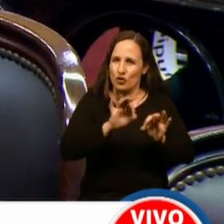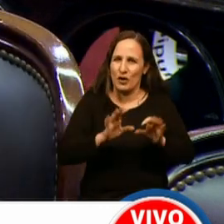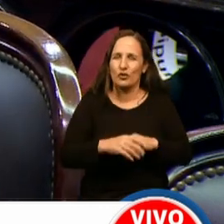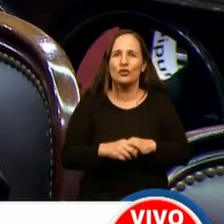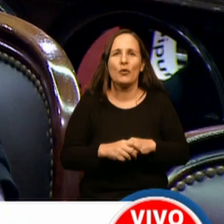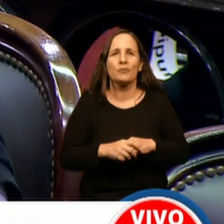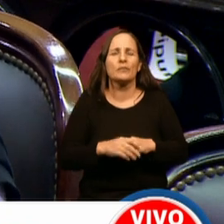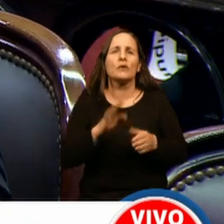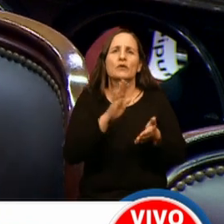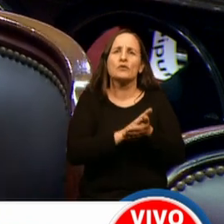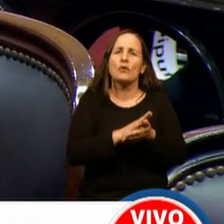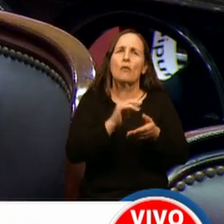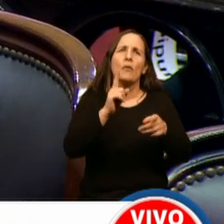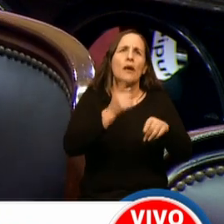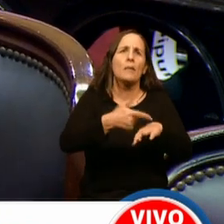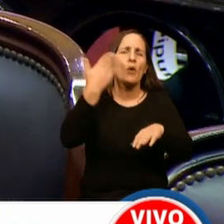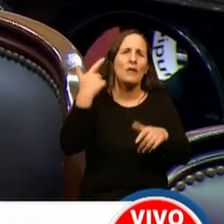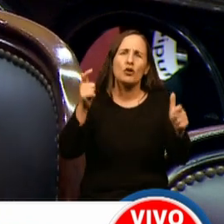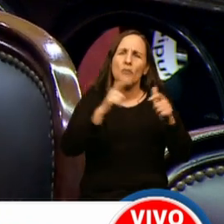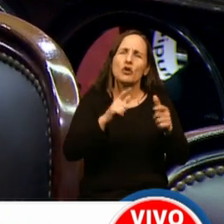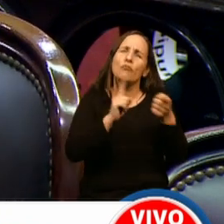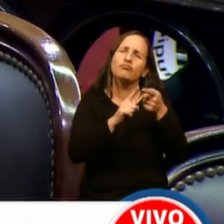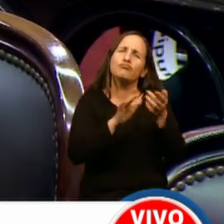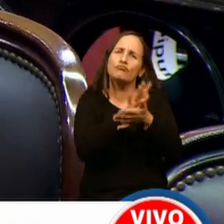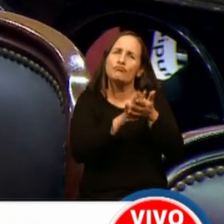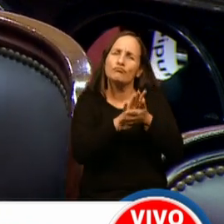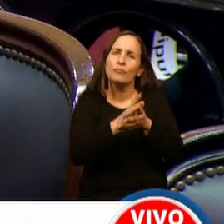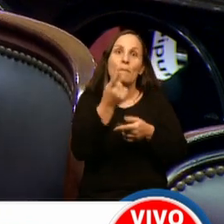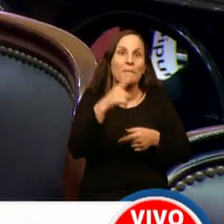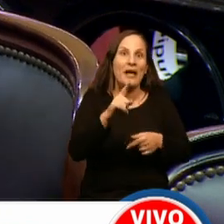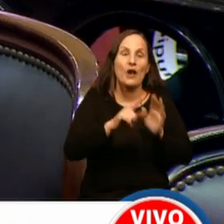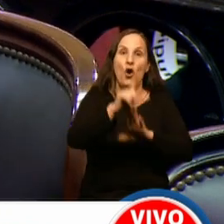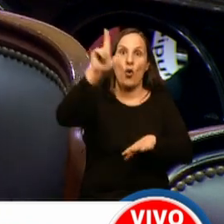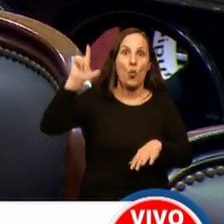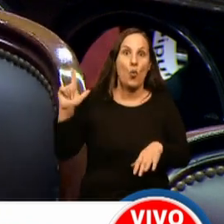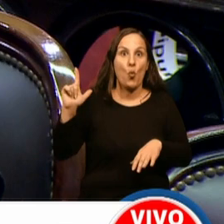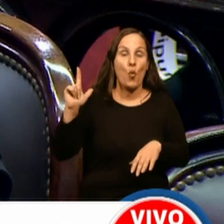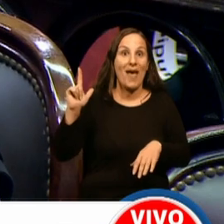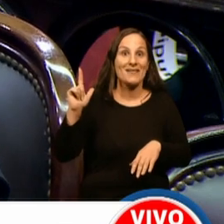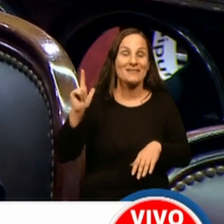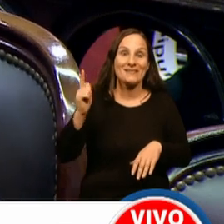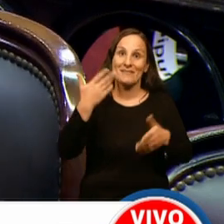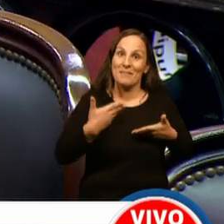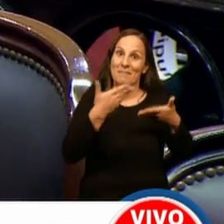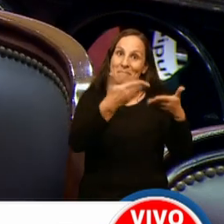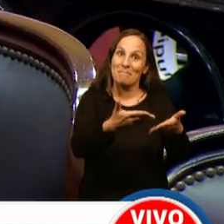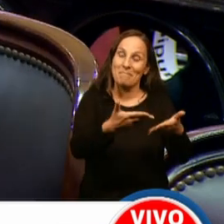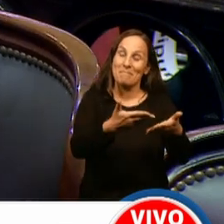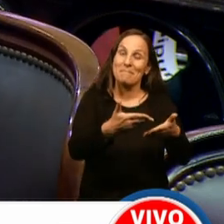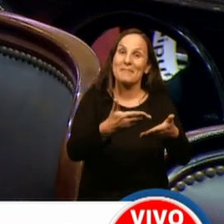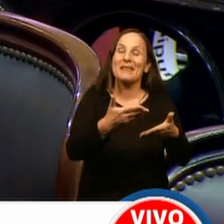en las negociaciones pero el lunes pasado fue invitado a invitada por